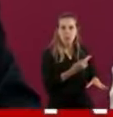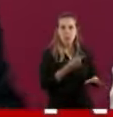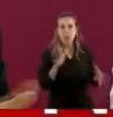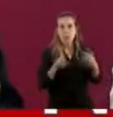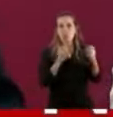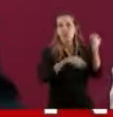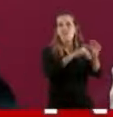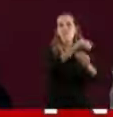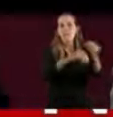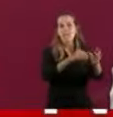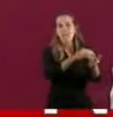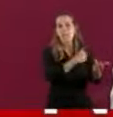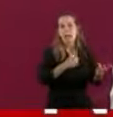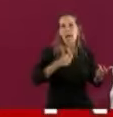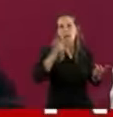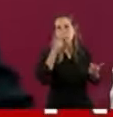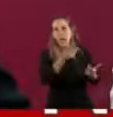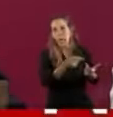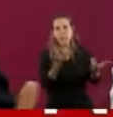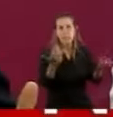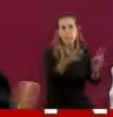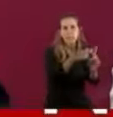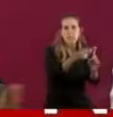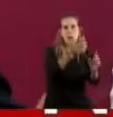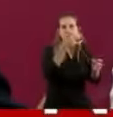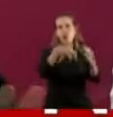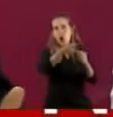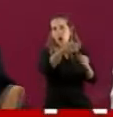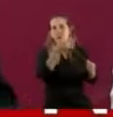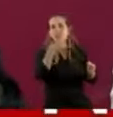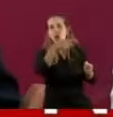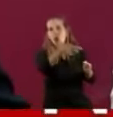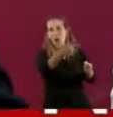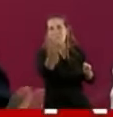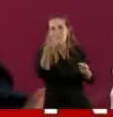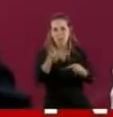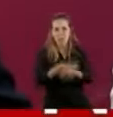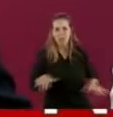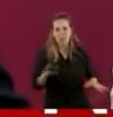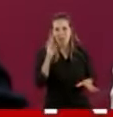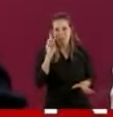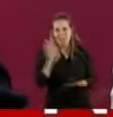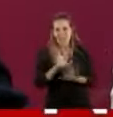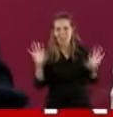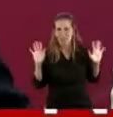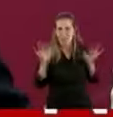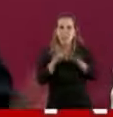tal vez sus padres, sus tíos, sus abuelos tenían algo que ver, pero los niños no tenían nada que ver. Los niños tienen que estar jugando a la